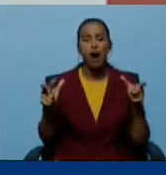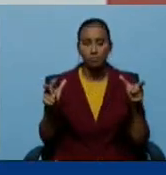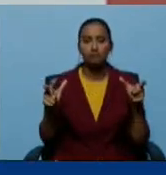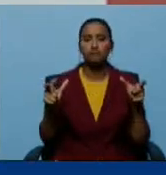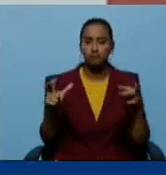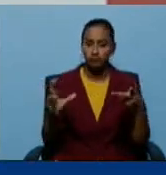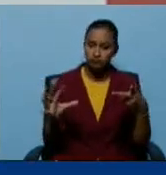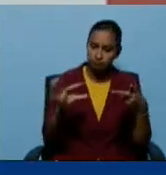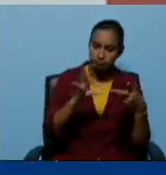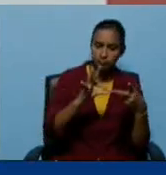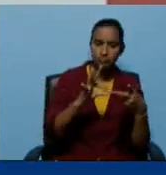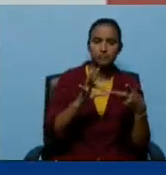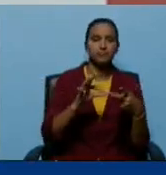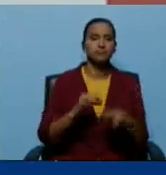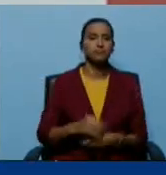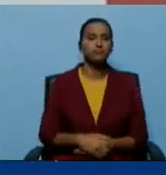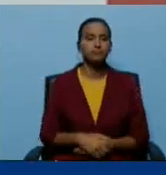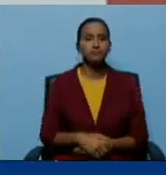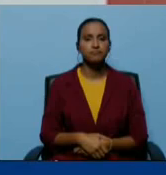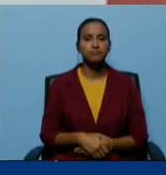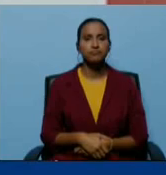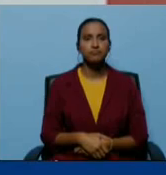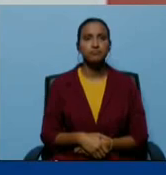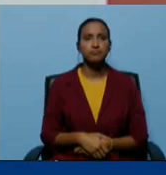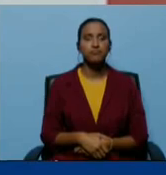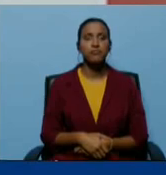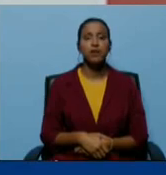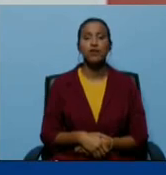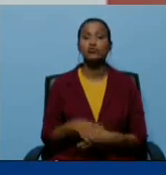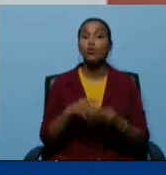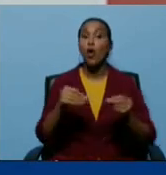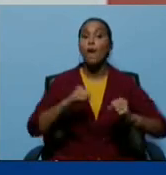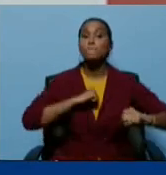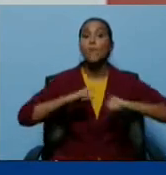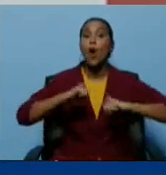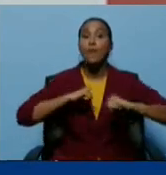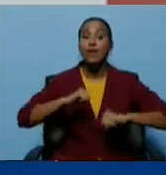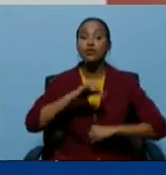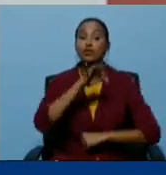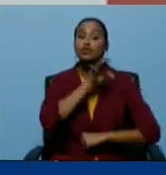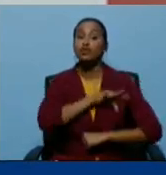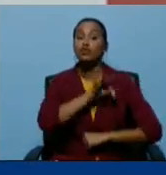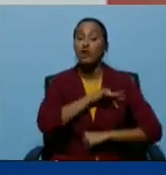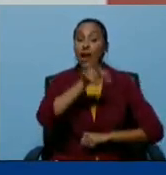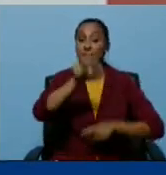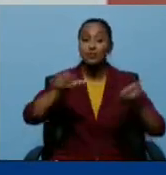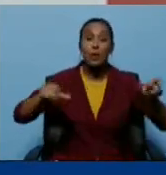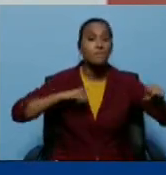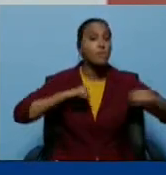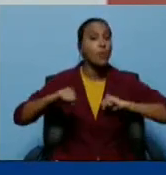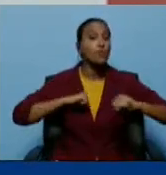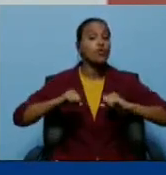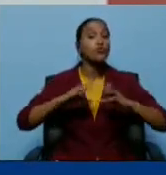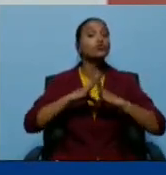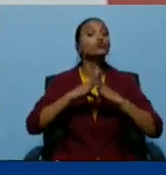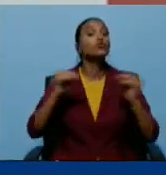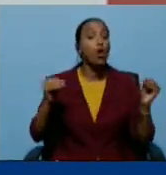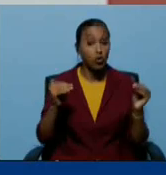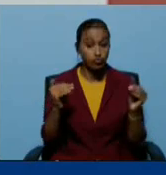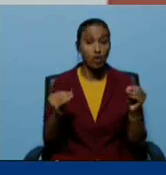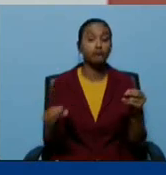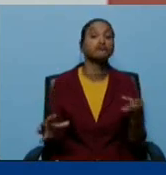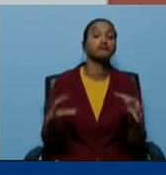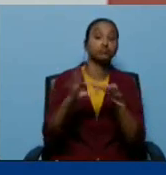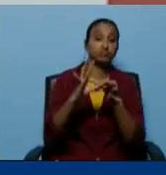engloba el movimiento popular, todas las fuerzas que son el movimiento popular,